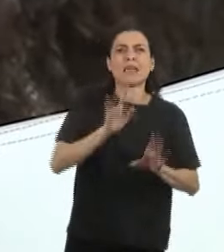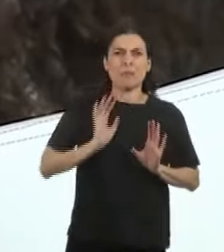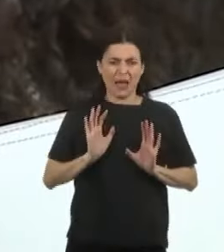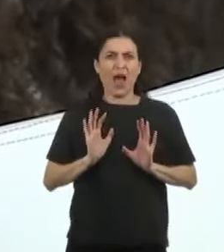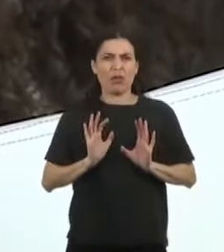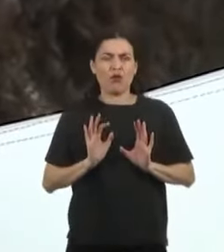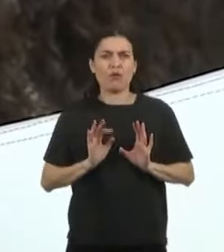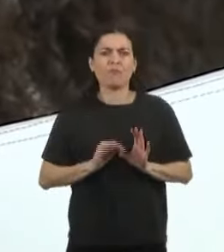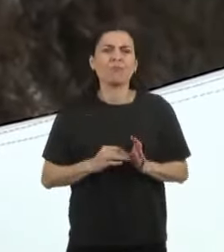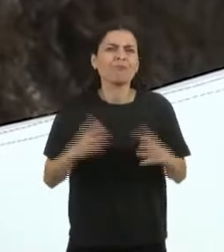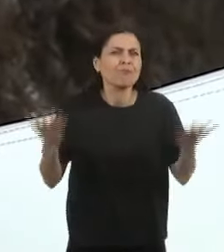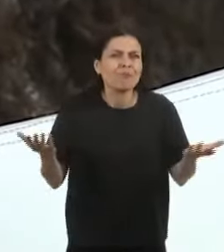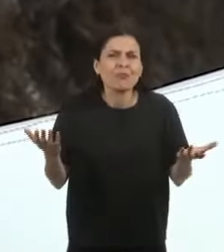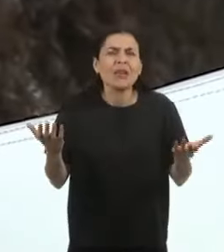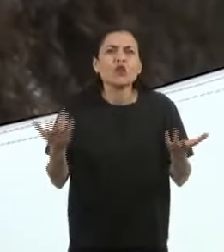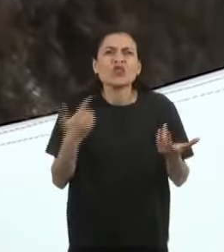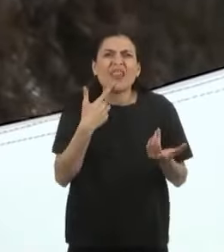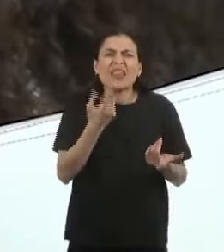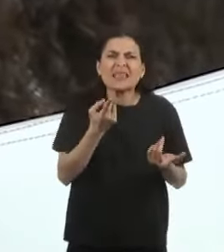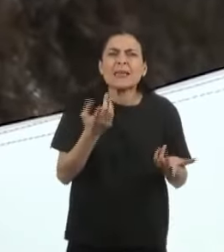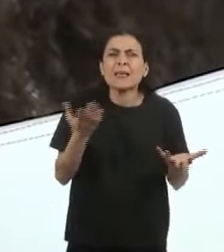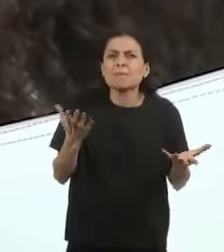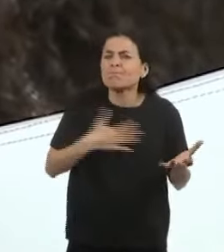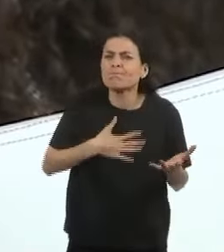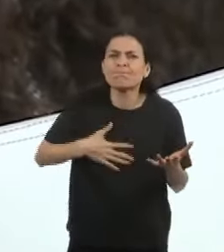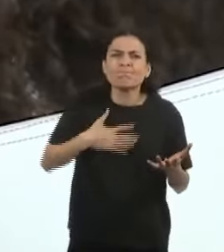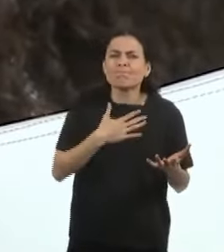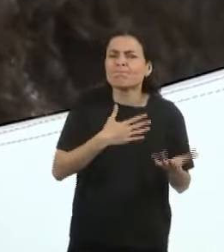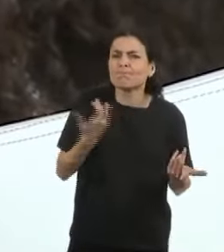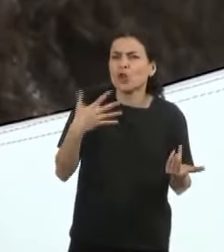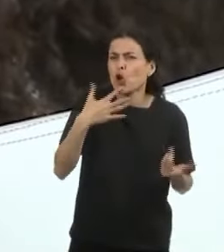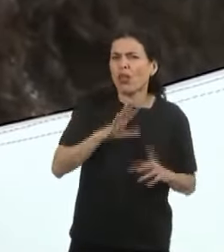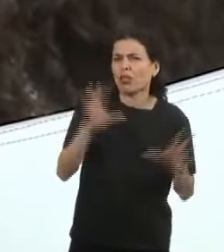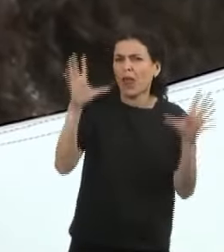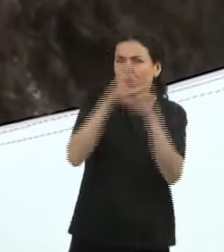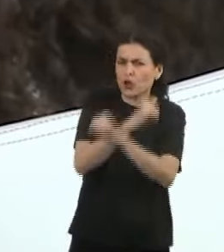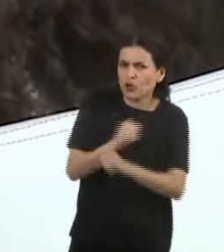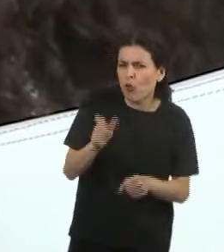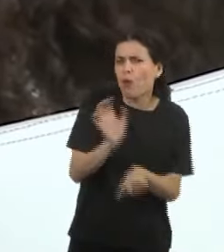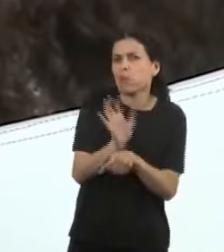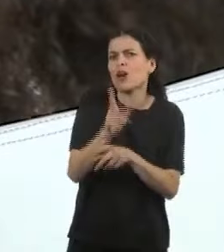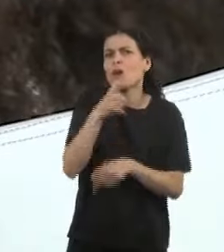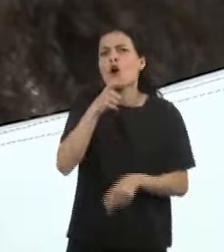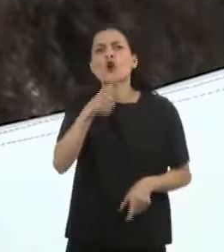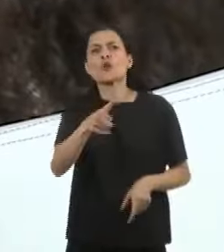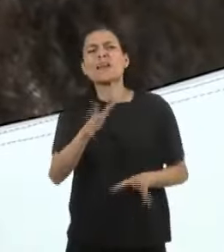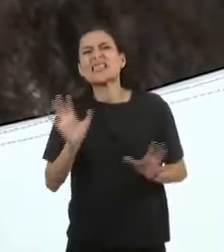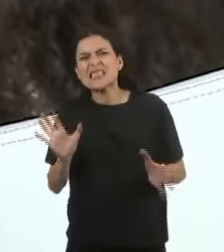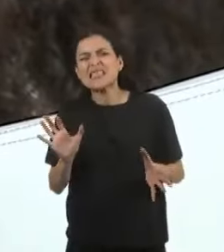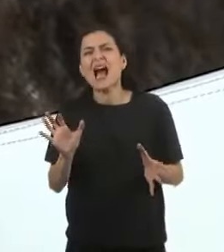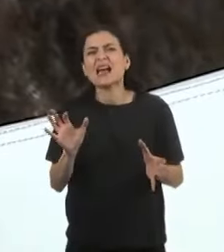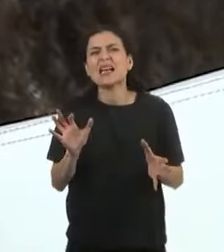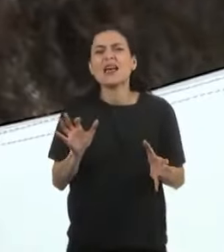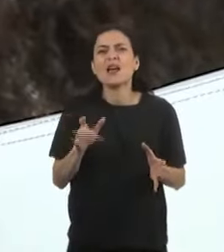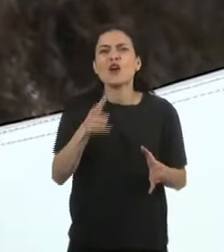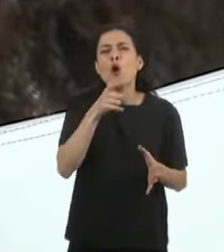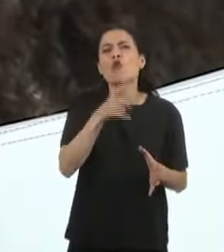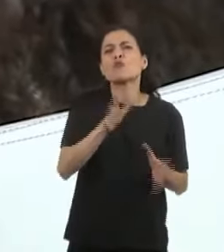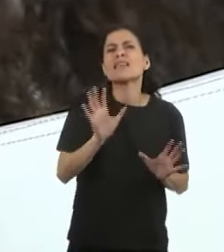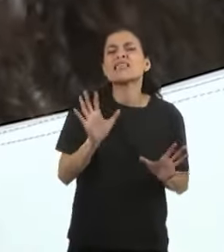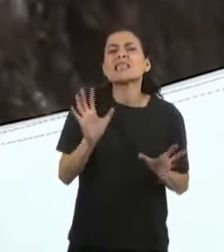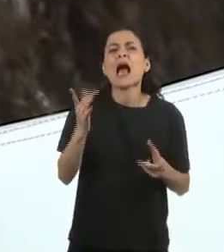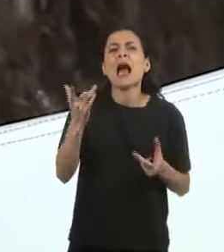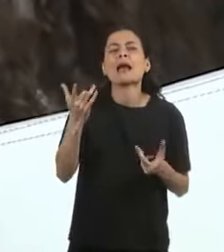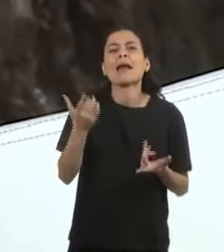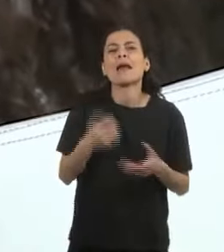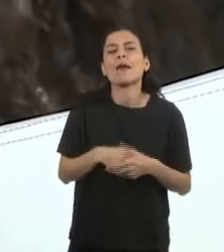eh Y que esto sea como un mensaje minoritario para para el